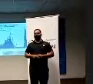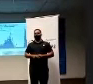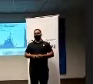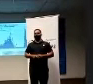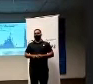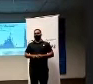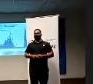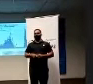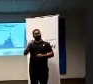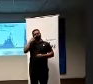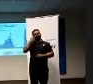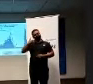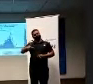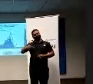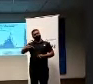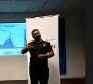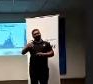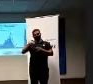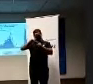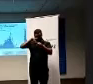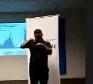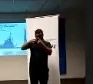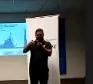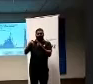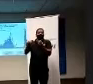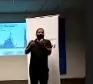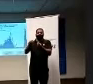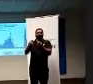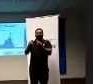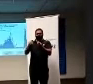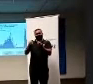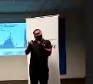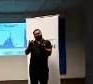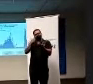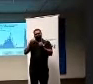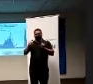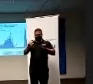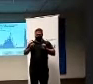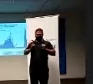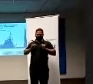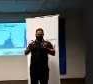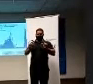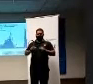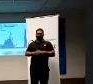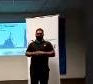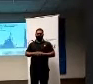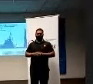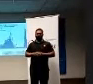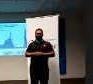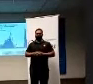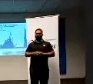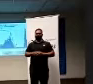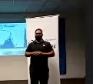ingresar, ¿verdad? También mencionar que estamos en una época en donde van a estar ingresando